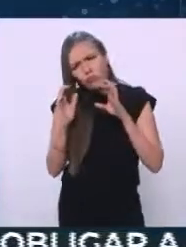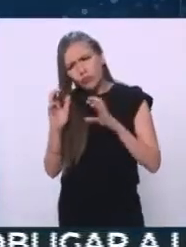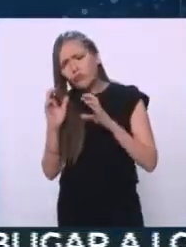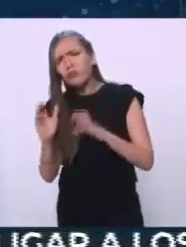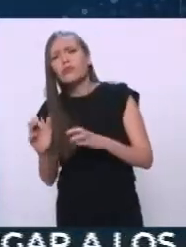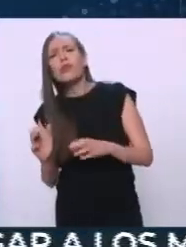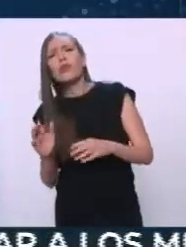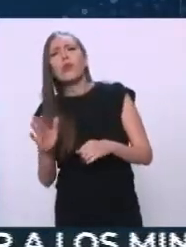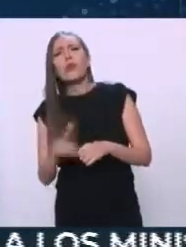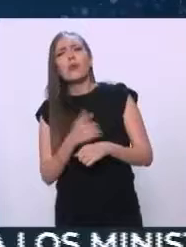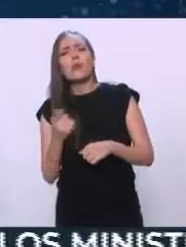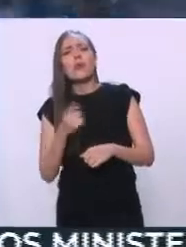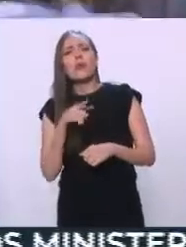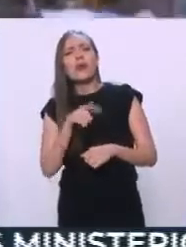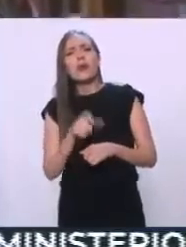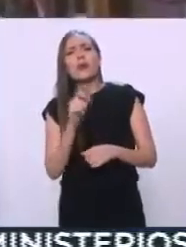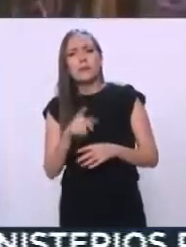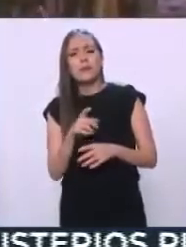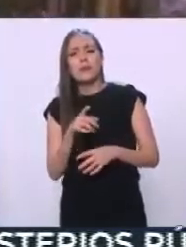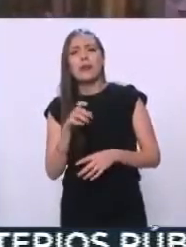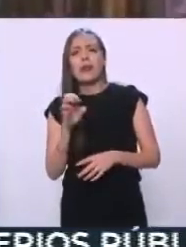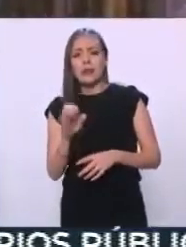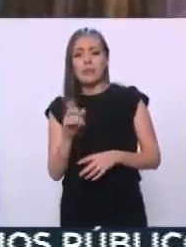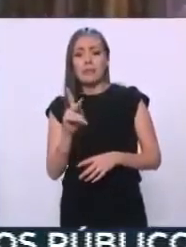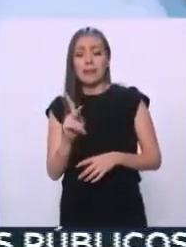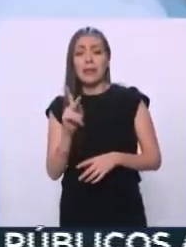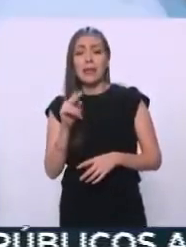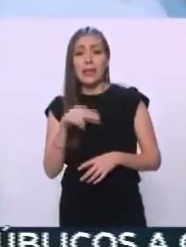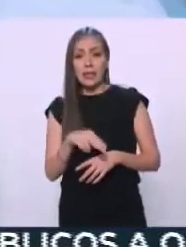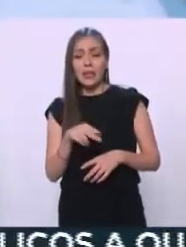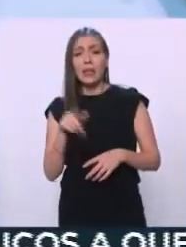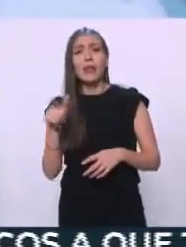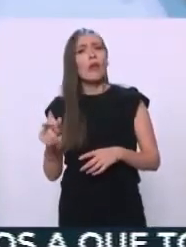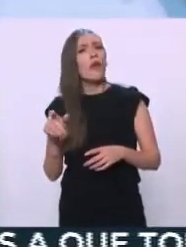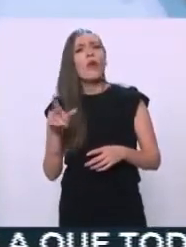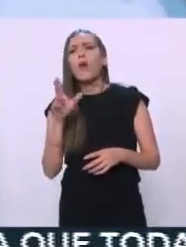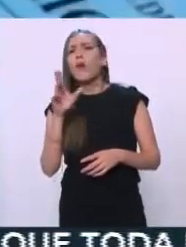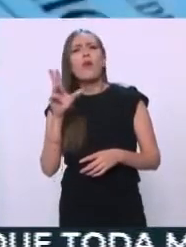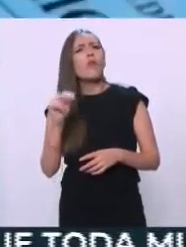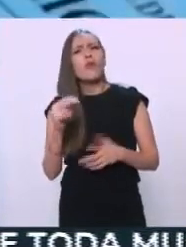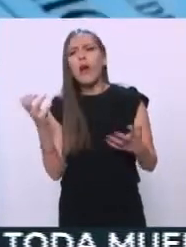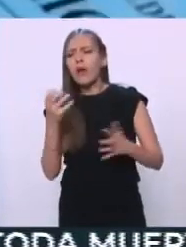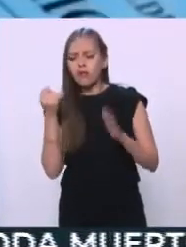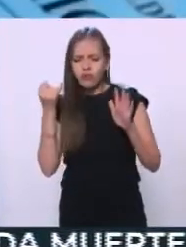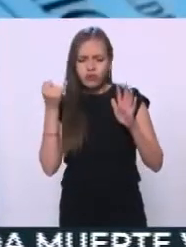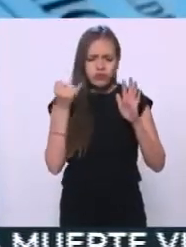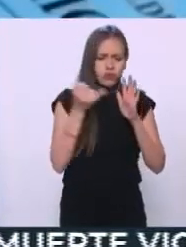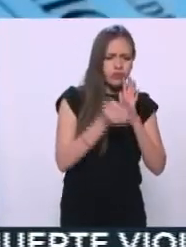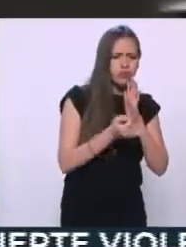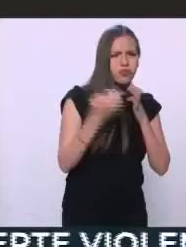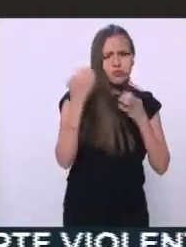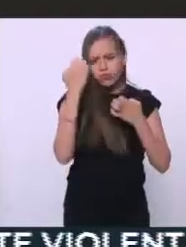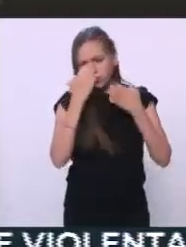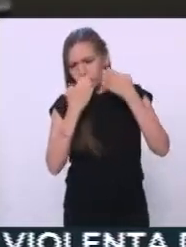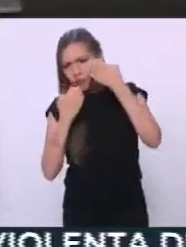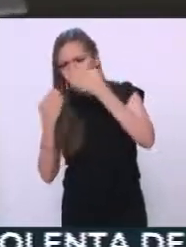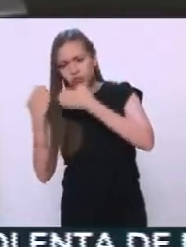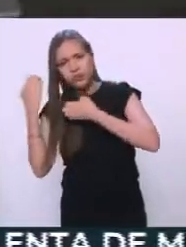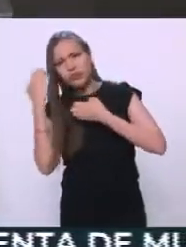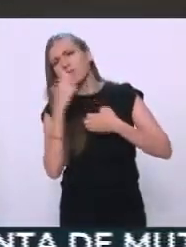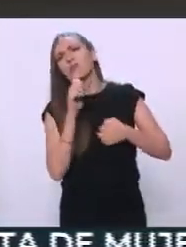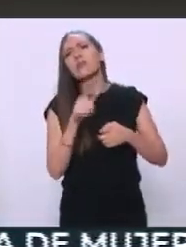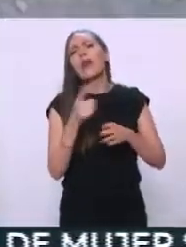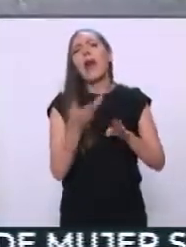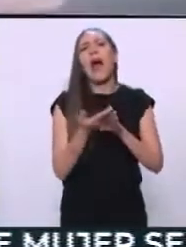sexenio en la gestión de Peña Nieto, donde prácticamente no se hizo una revisión a fondo de todos los tejemanejes que quedaron sueltos